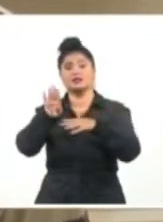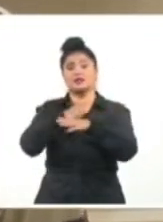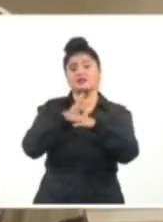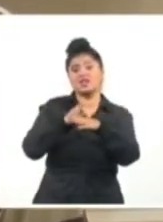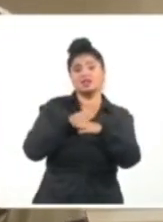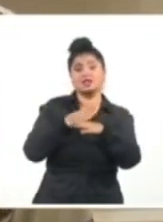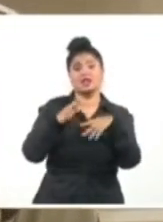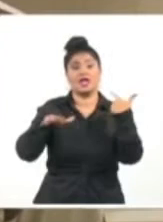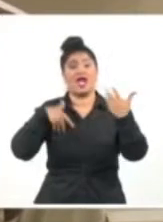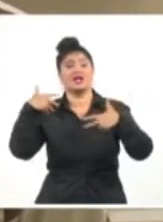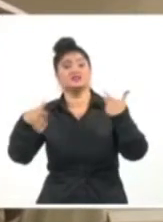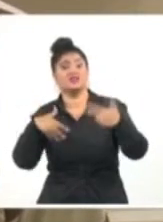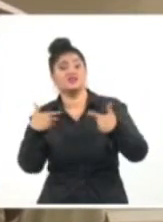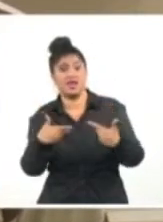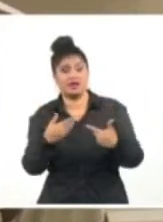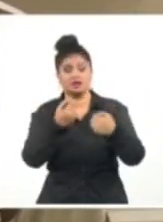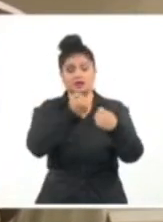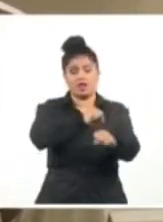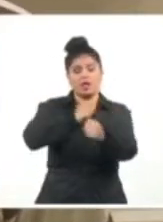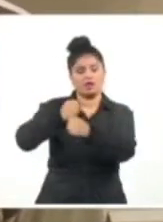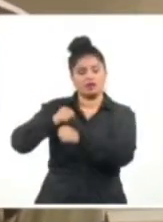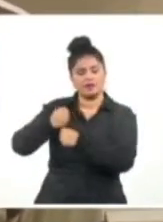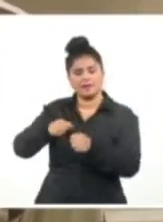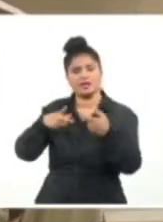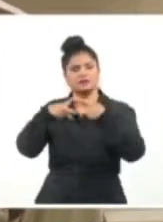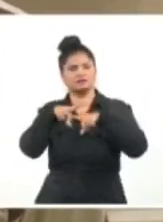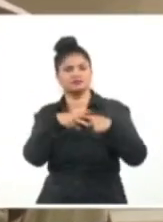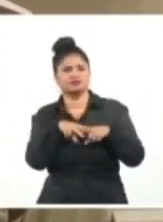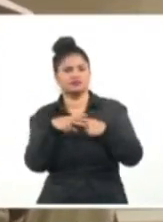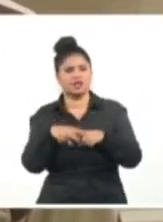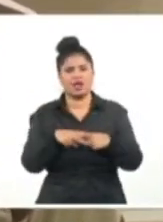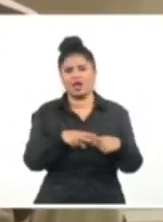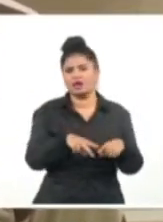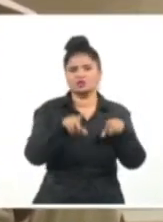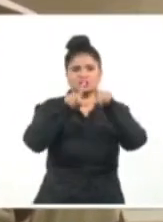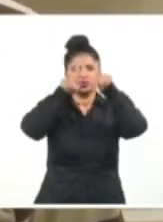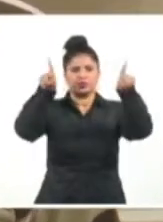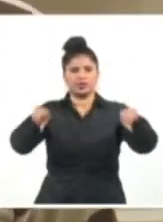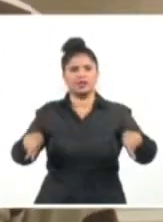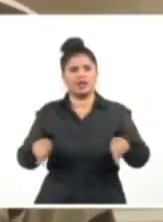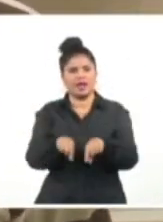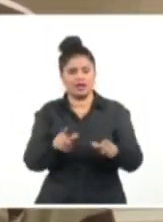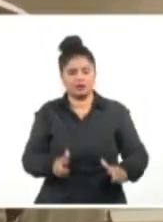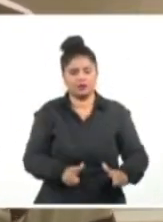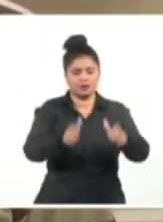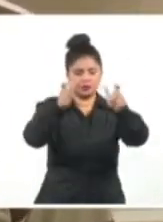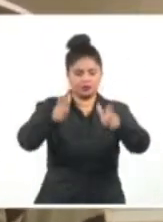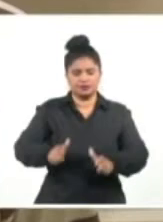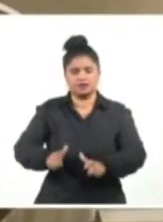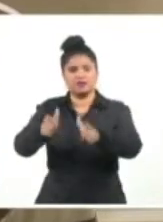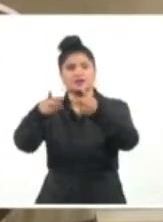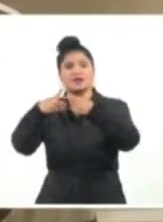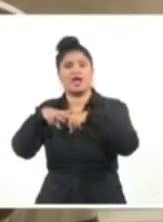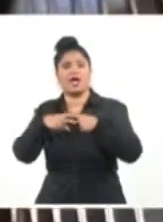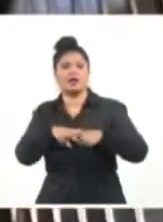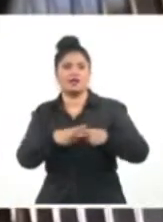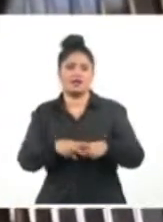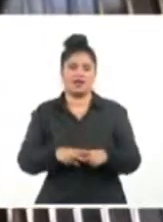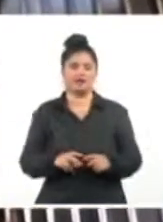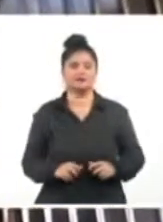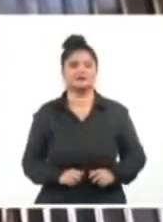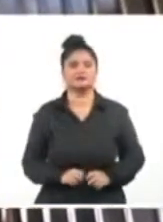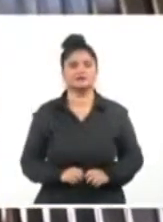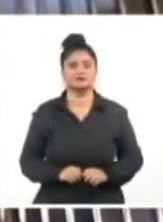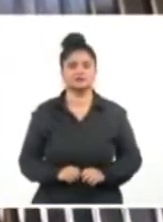limpieza de la caldera y un poco de reparación de conductos de aire y gas que permitieran elevar un poco la carga.